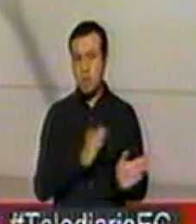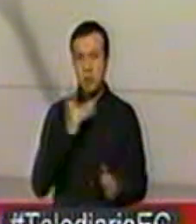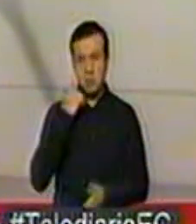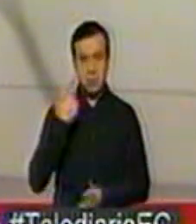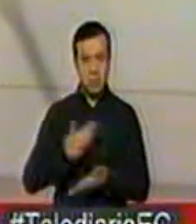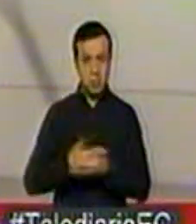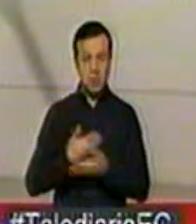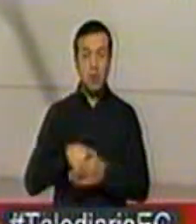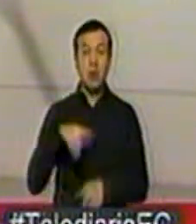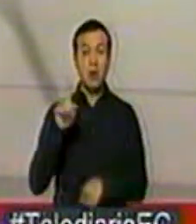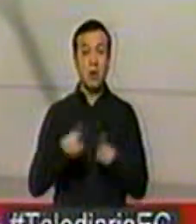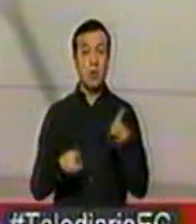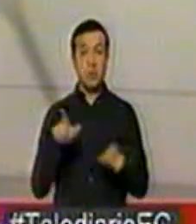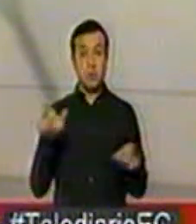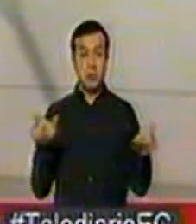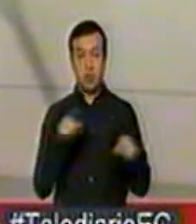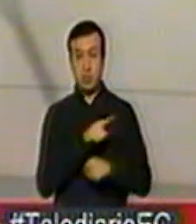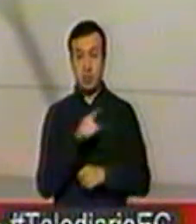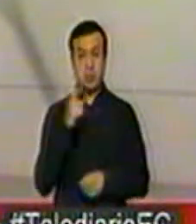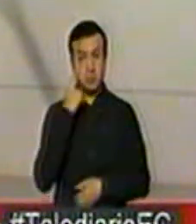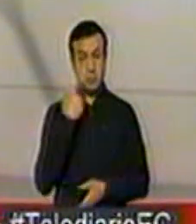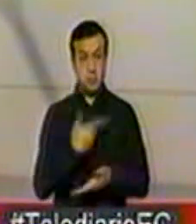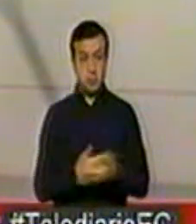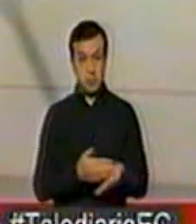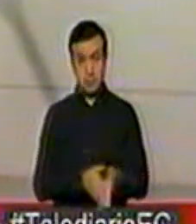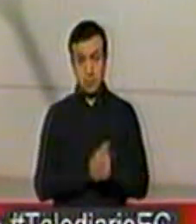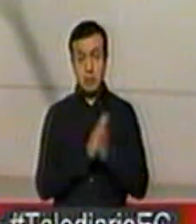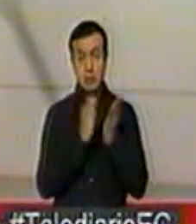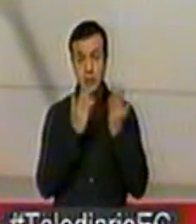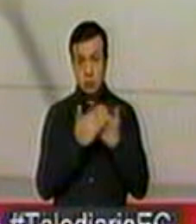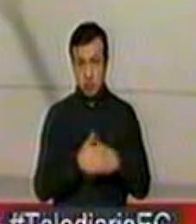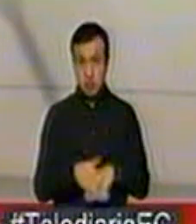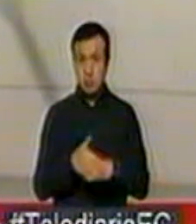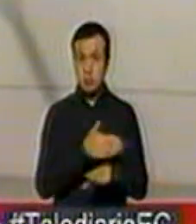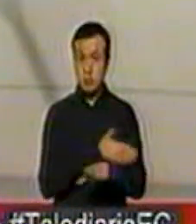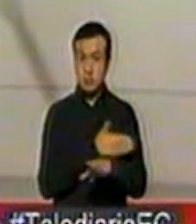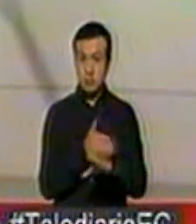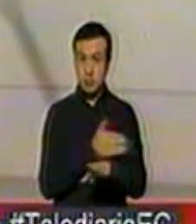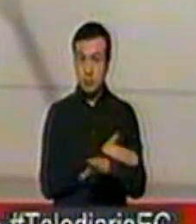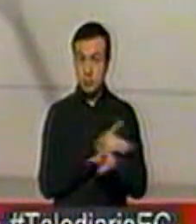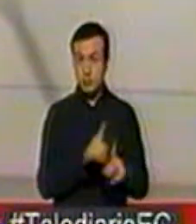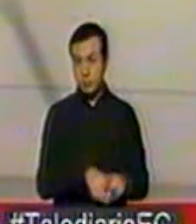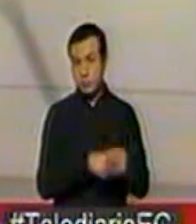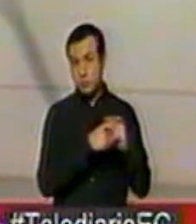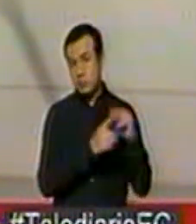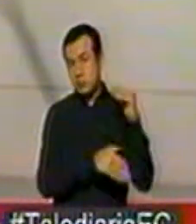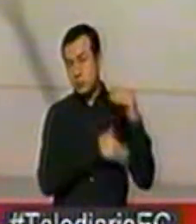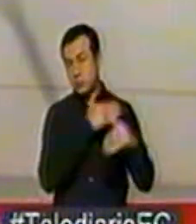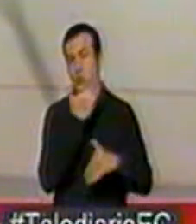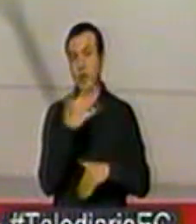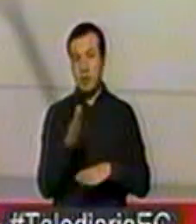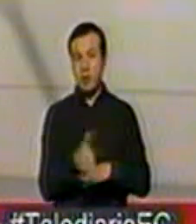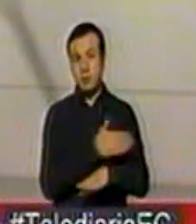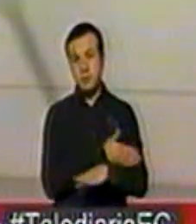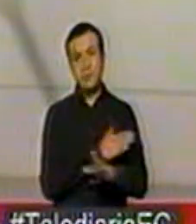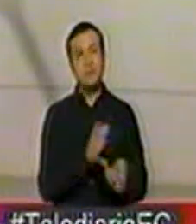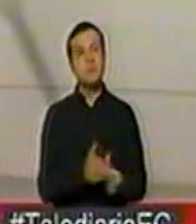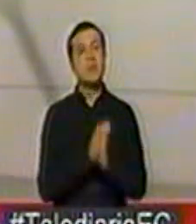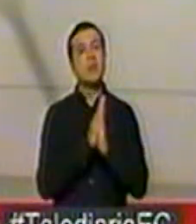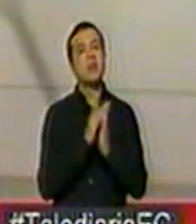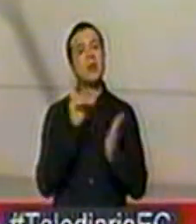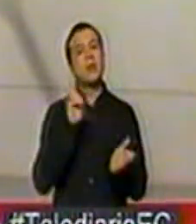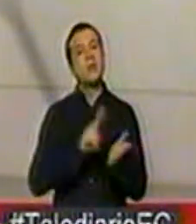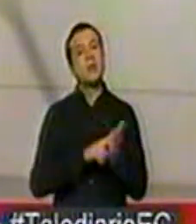presentado, algunos ciudadanos ya han presentado la solicitud, inclusive antes del inicio del proceso, ya han presentado